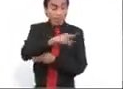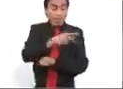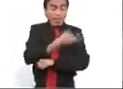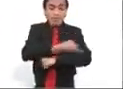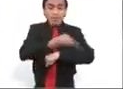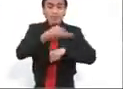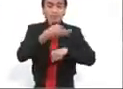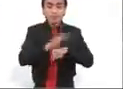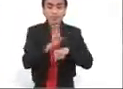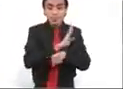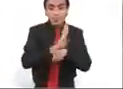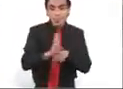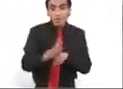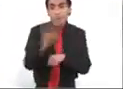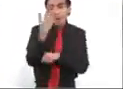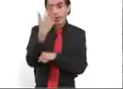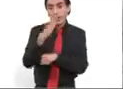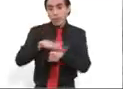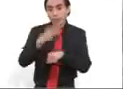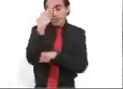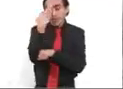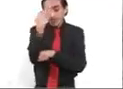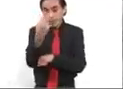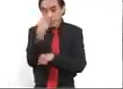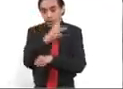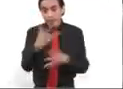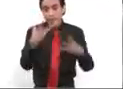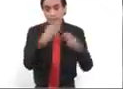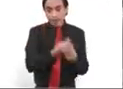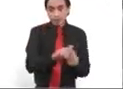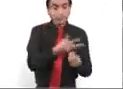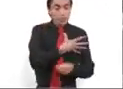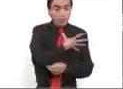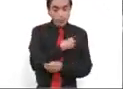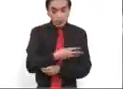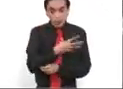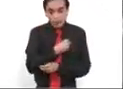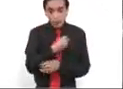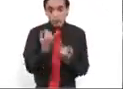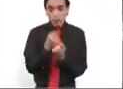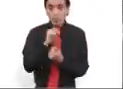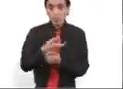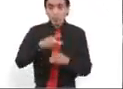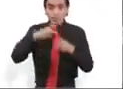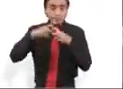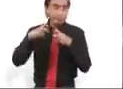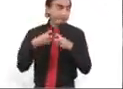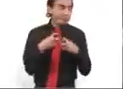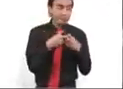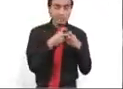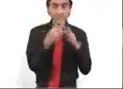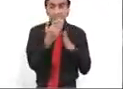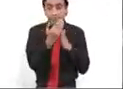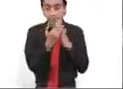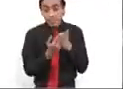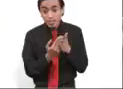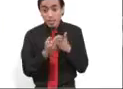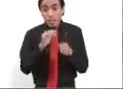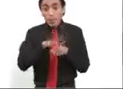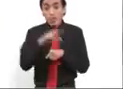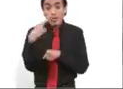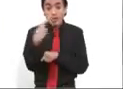los hijos, para las hijas, quitar estrés durante el día para poder llegar de mucho mejor humor a nuestras